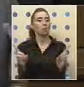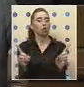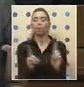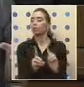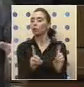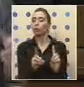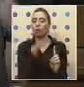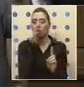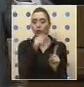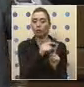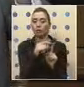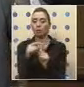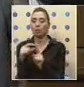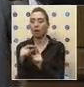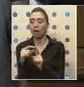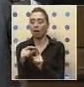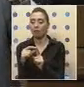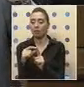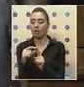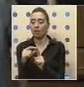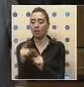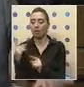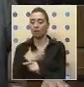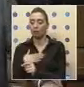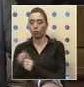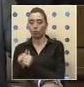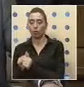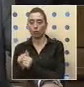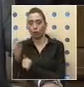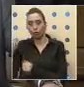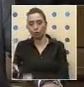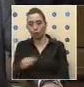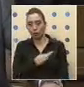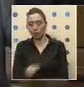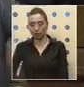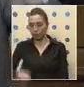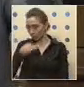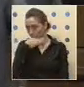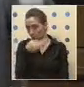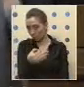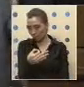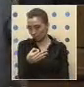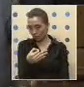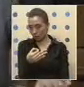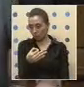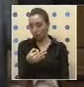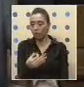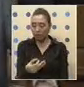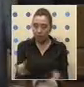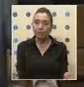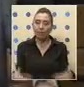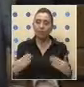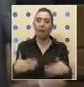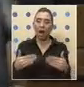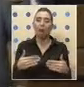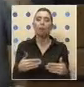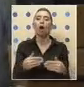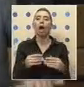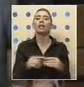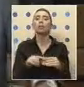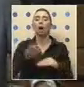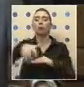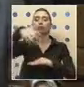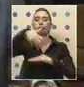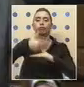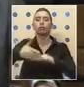las palabras de uno de mis colegas que dijo: echémosle para adelante con la retroexcavadora, sigamos